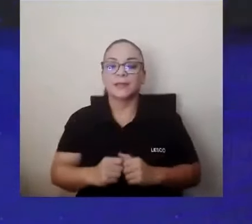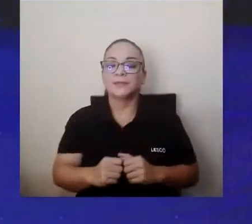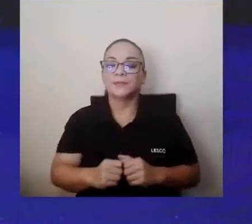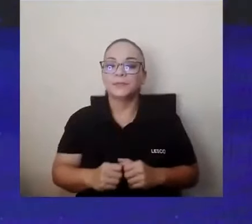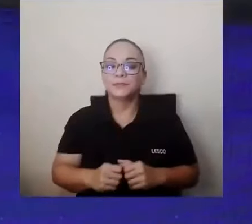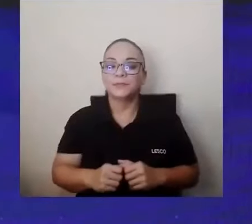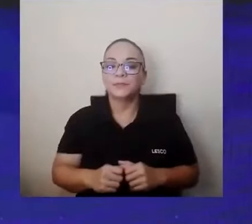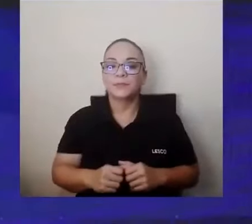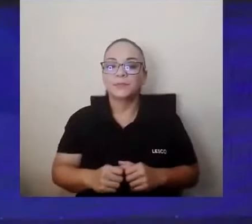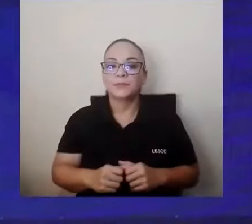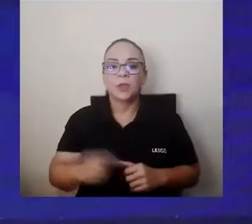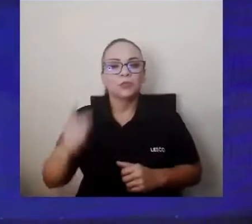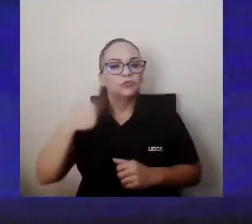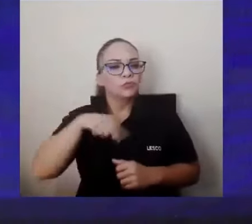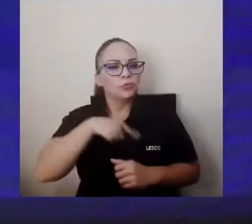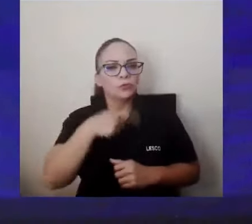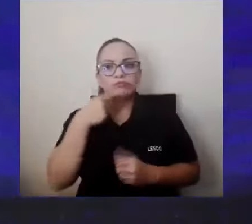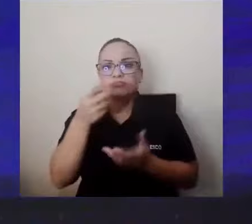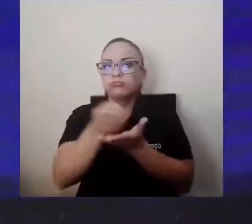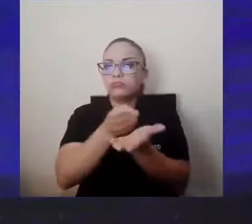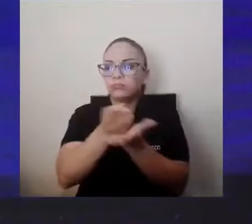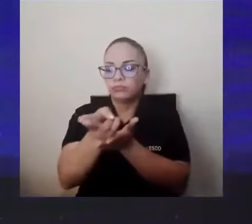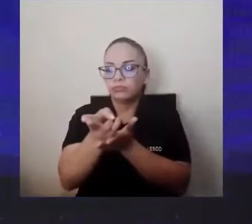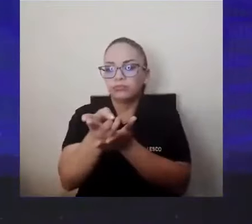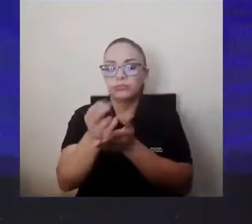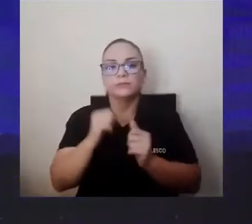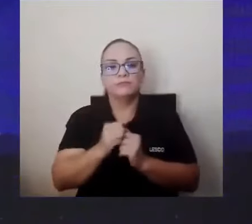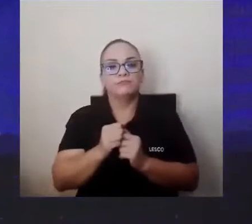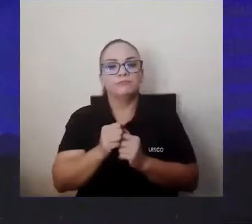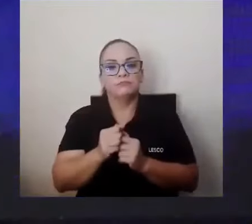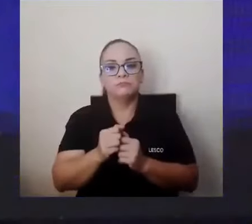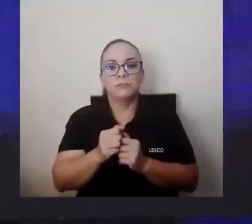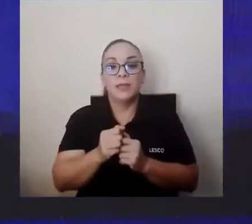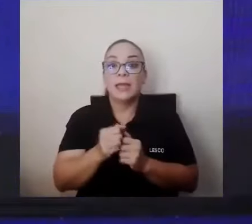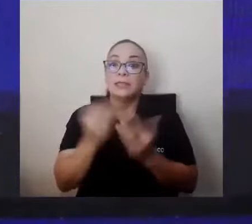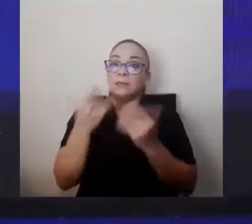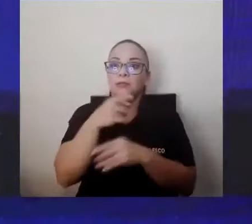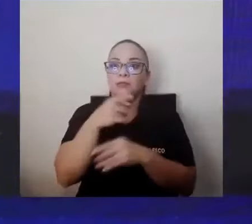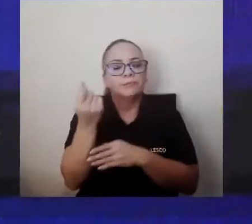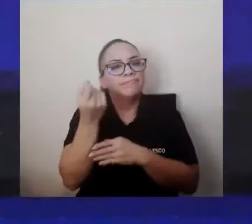con la mayor claridad, sencillez y entendimiento.